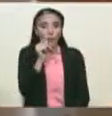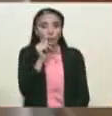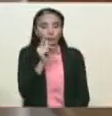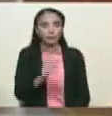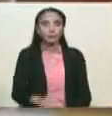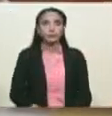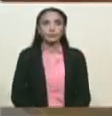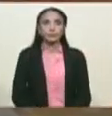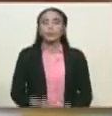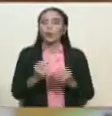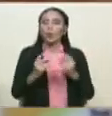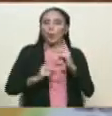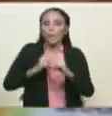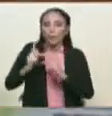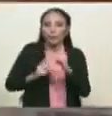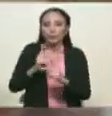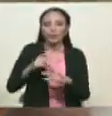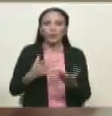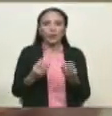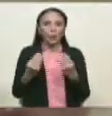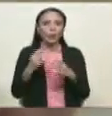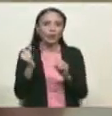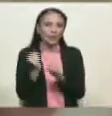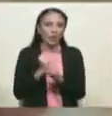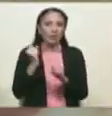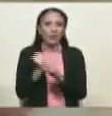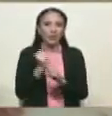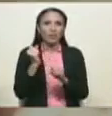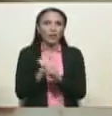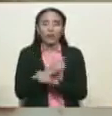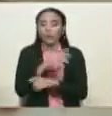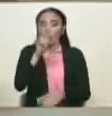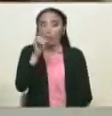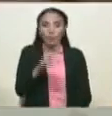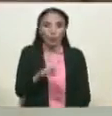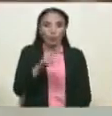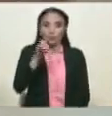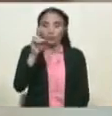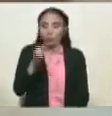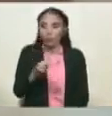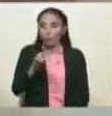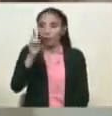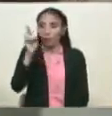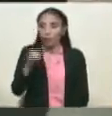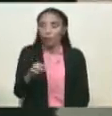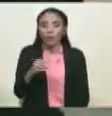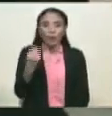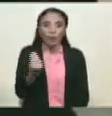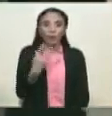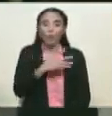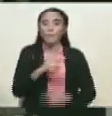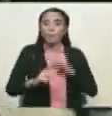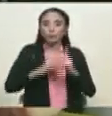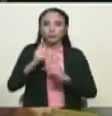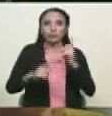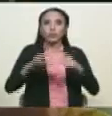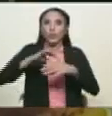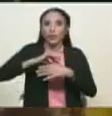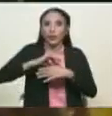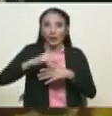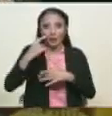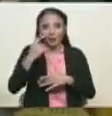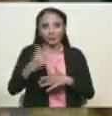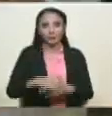28 productores la procesan, la trabajan y hacen todos los días, ejecutan todo el trabajo de procesamiento de estos